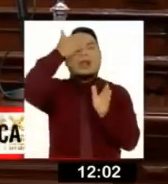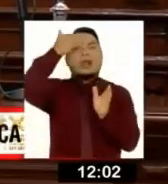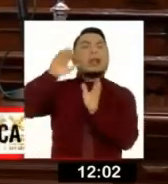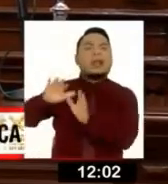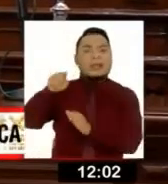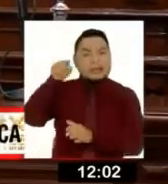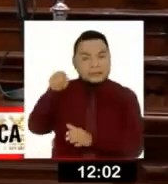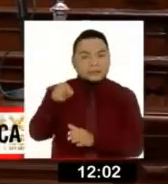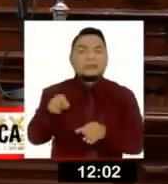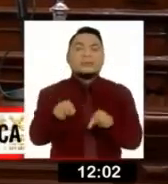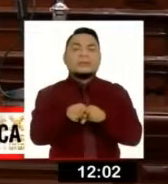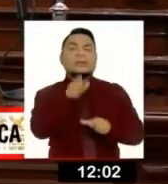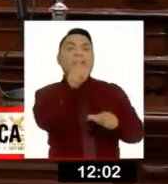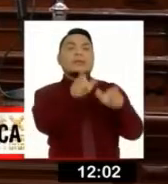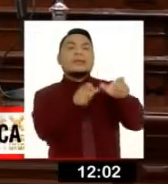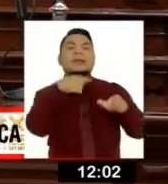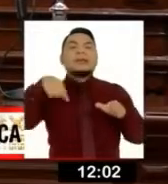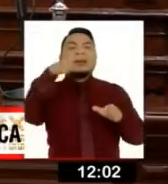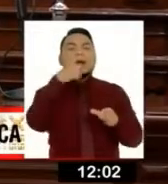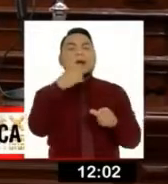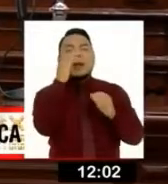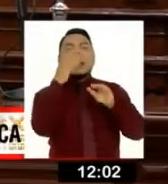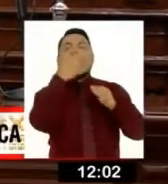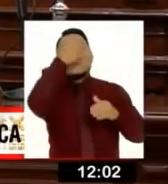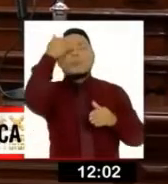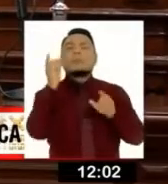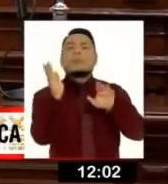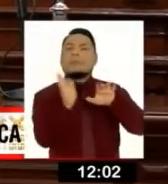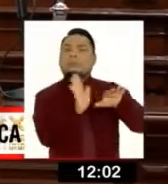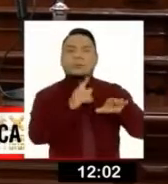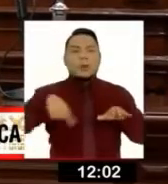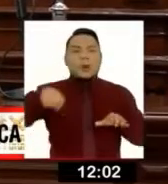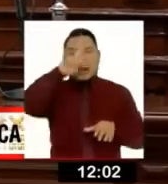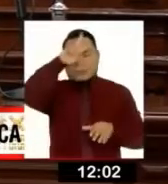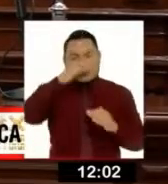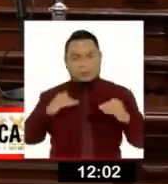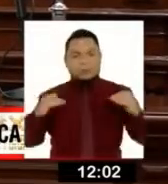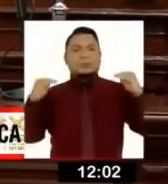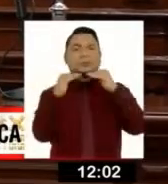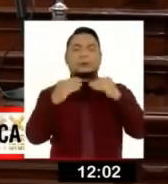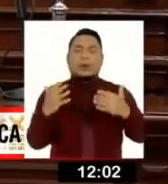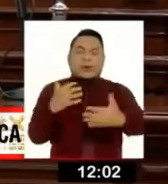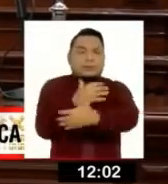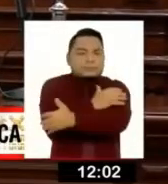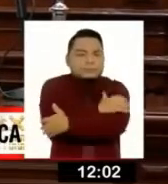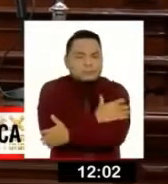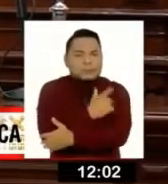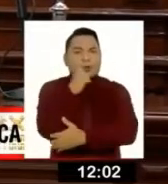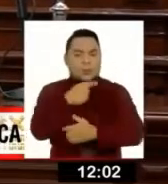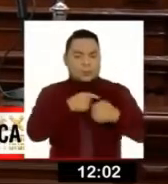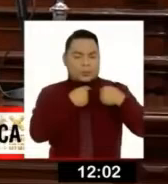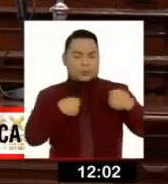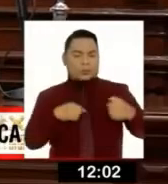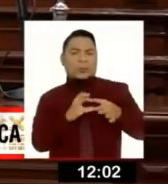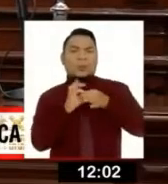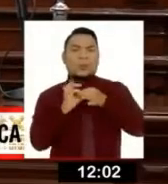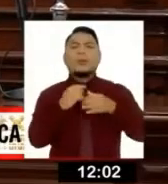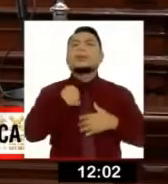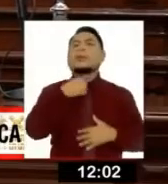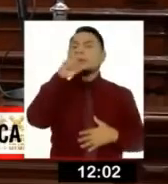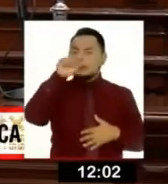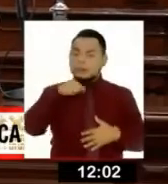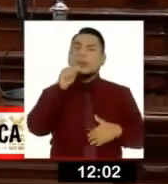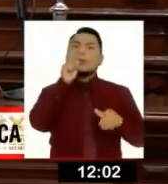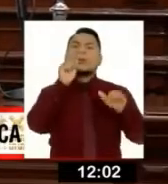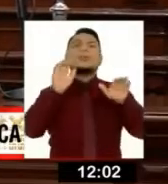que teniendo voz se la quitaron, por una patria soberana, abrazada en un solo corazón, sí,